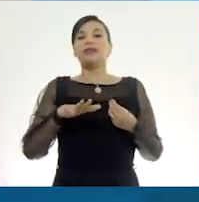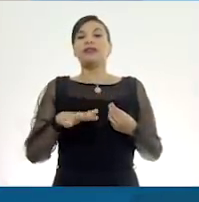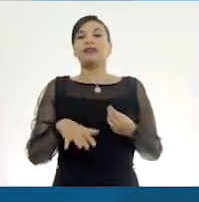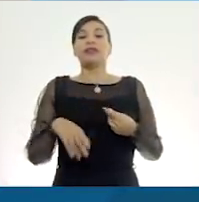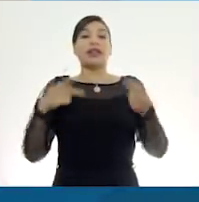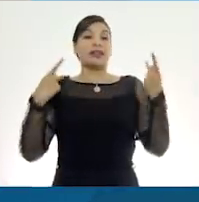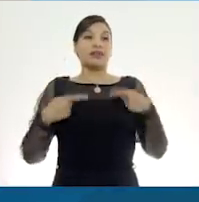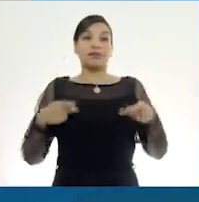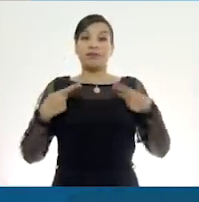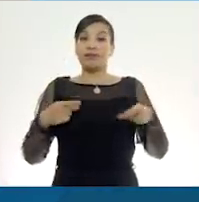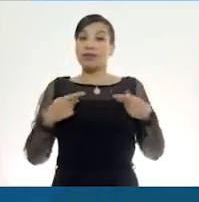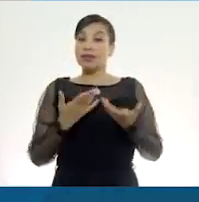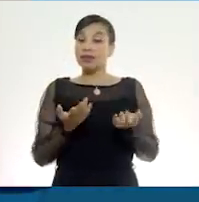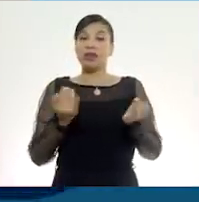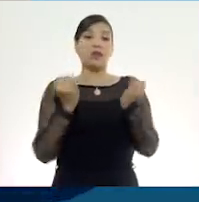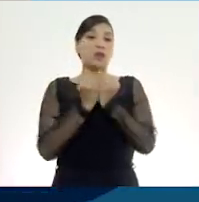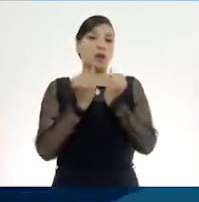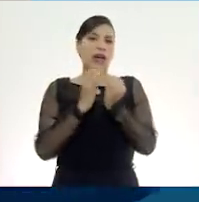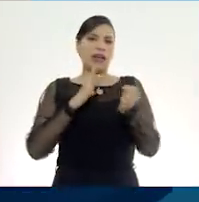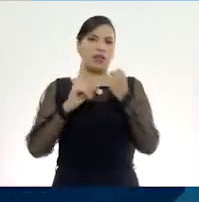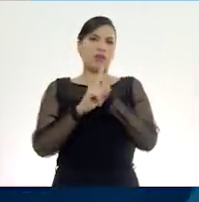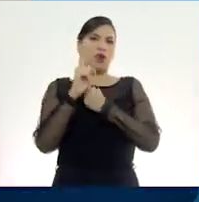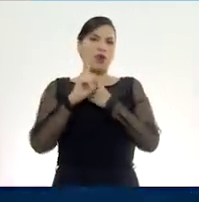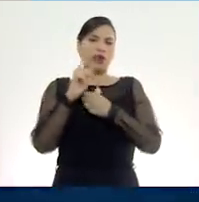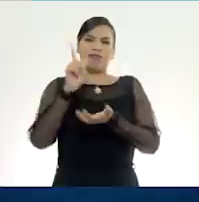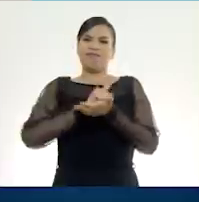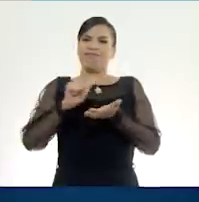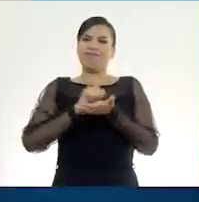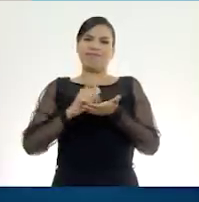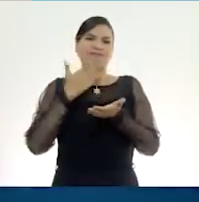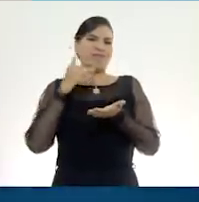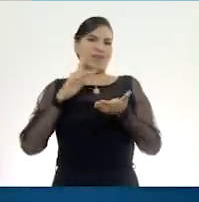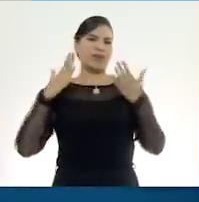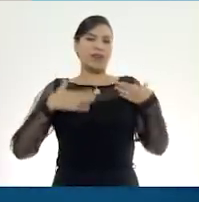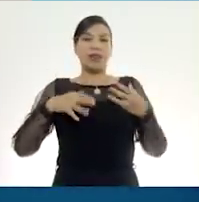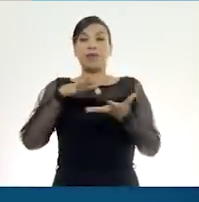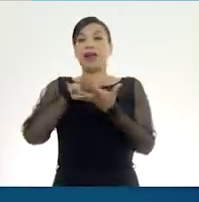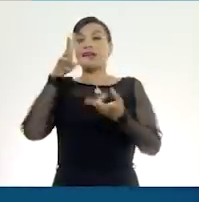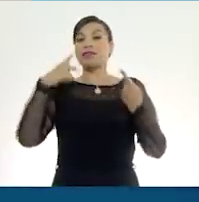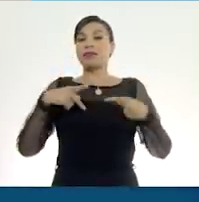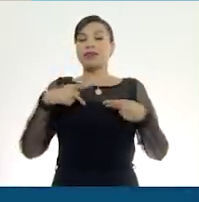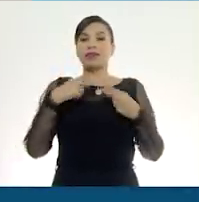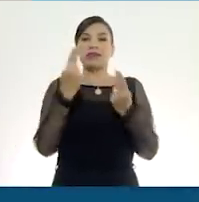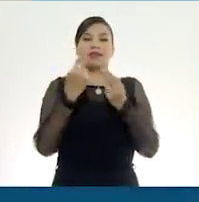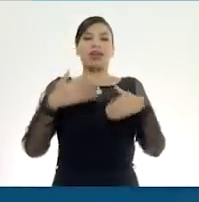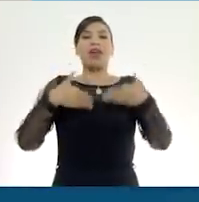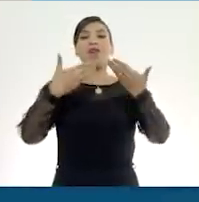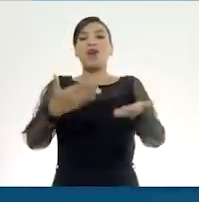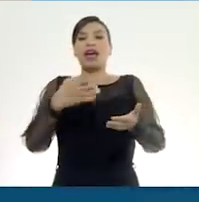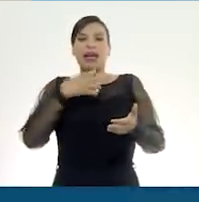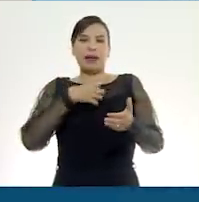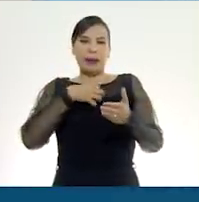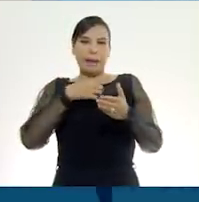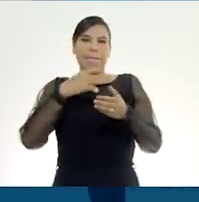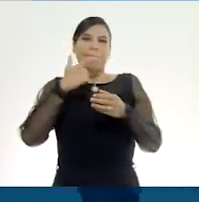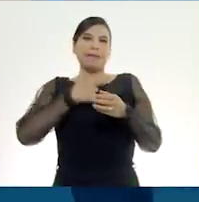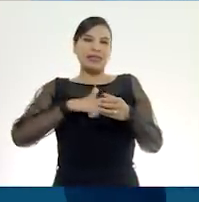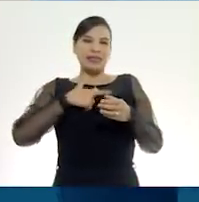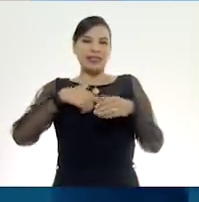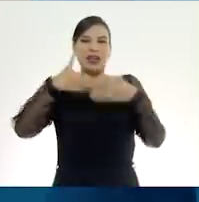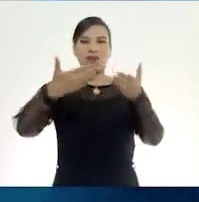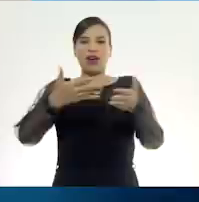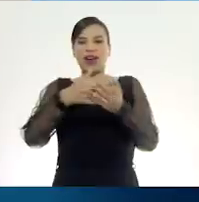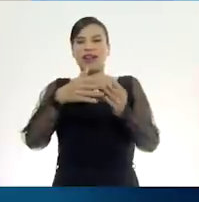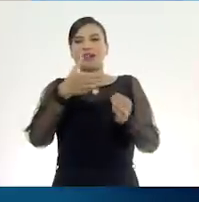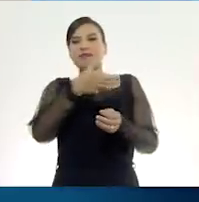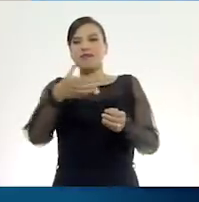La gente también había un problema de higiene muy grande porque la mayor parte de la gente hacía sus necesidades al aire libre o en los corrales de